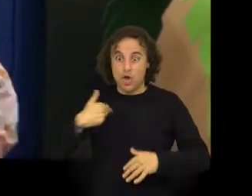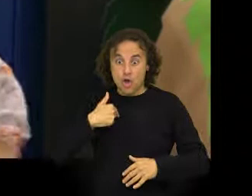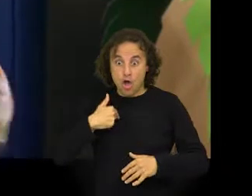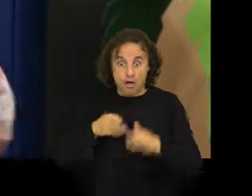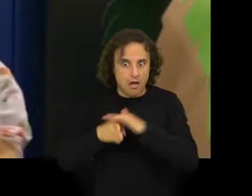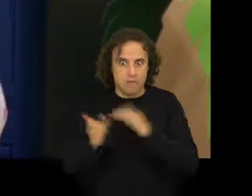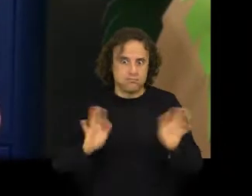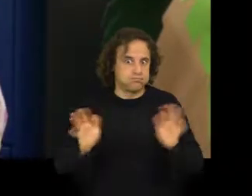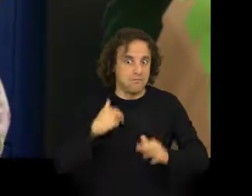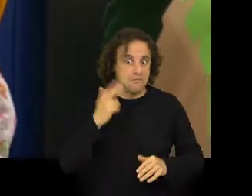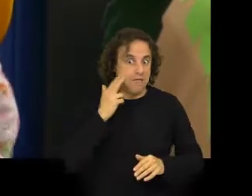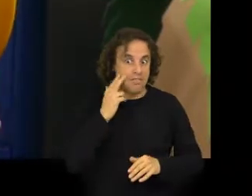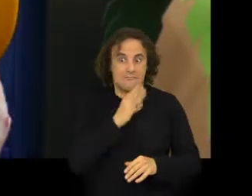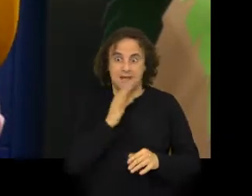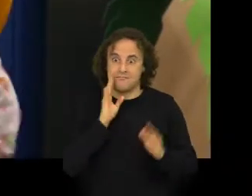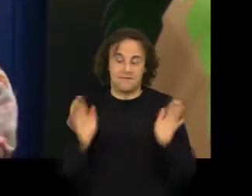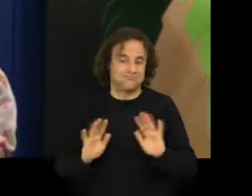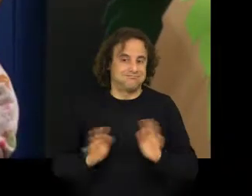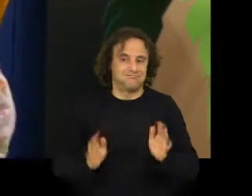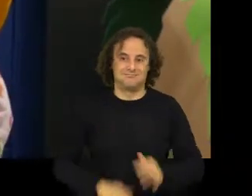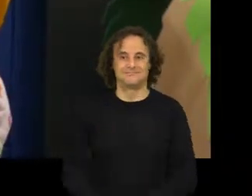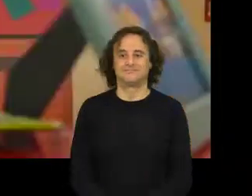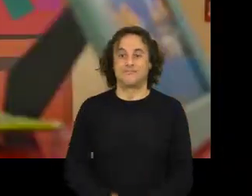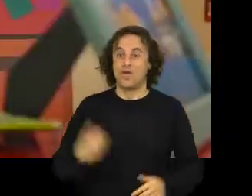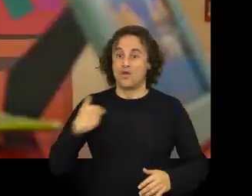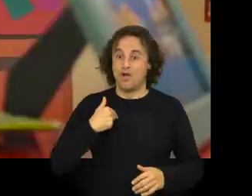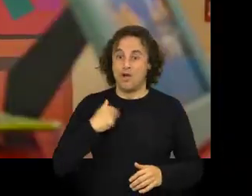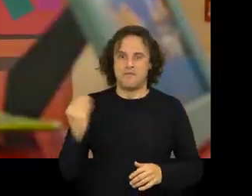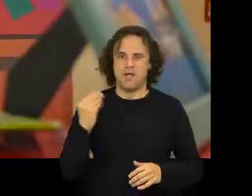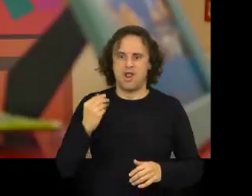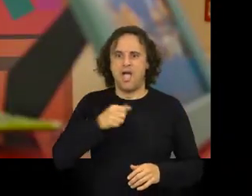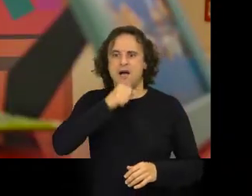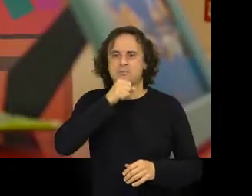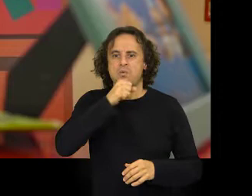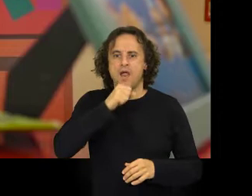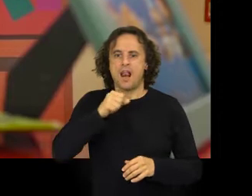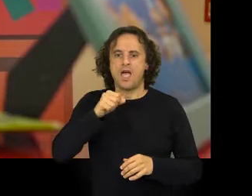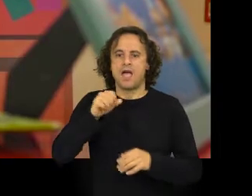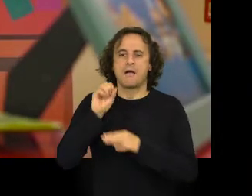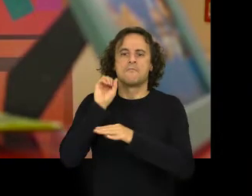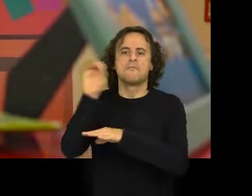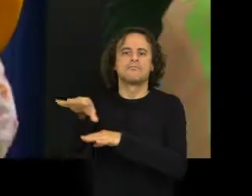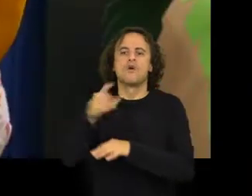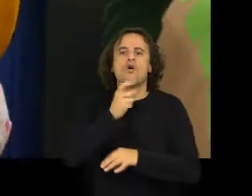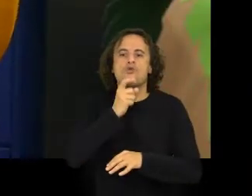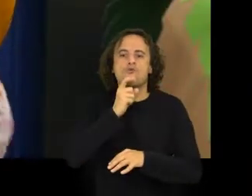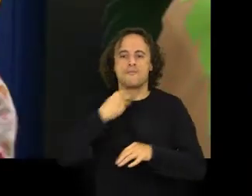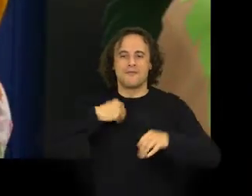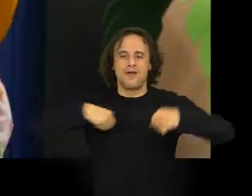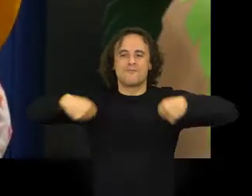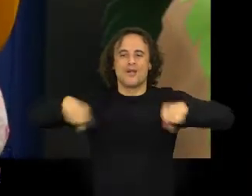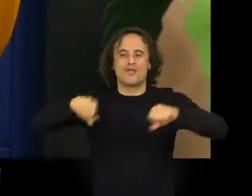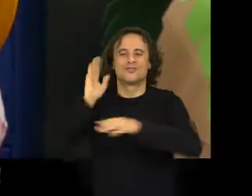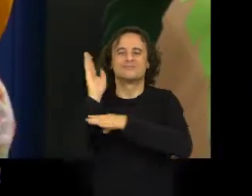eu non ía, ¡Que medo, mamá! ¡Ai, eu mandaba ya a miña boa cesta con mel e as noces por un